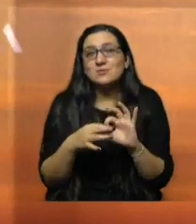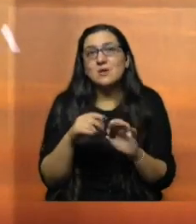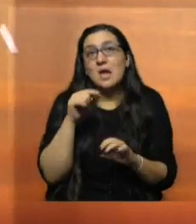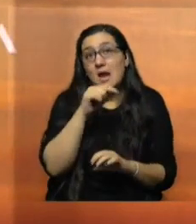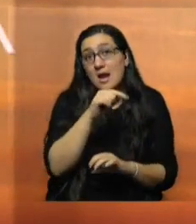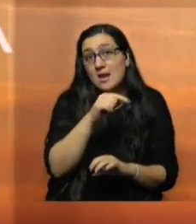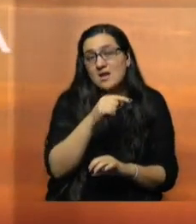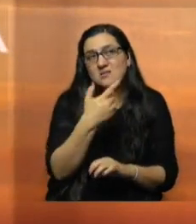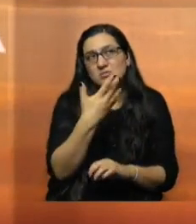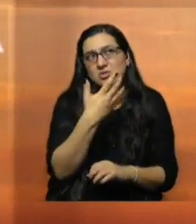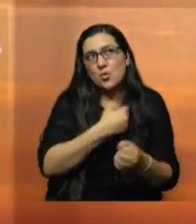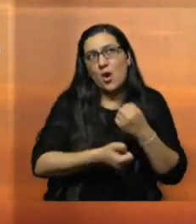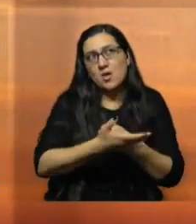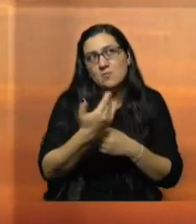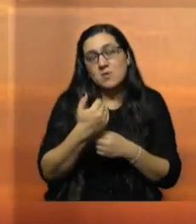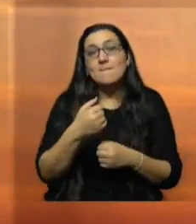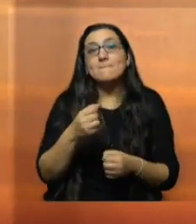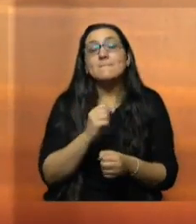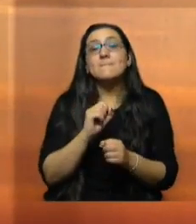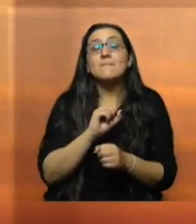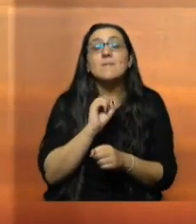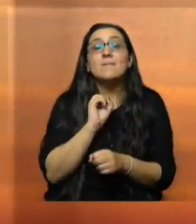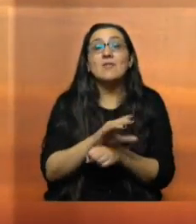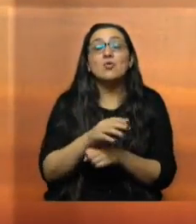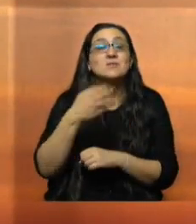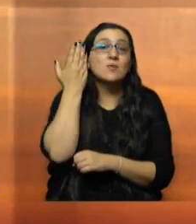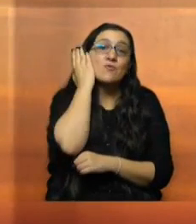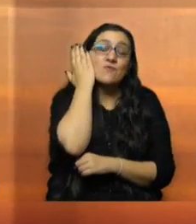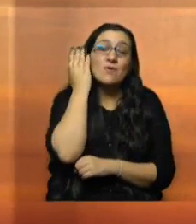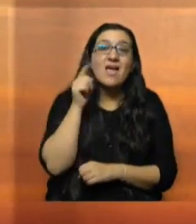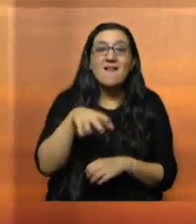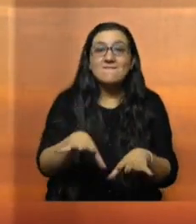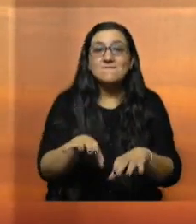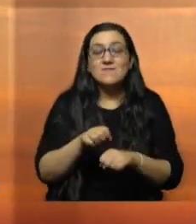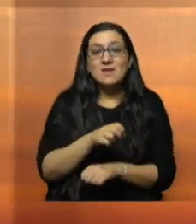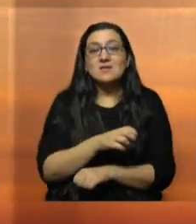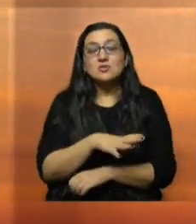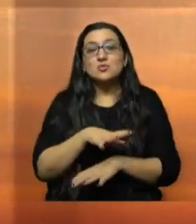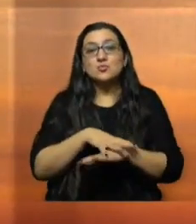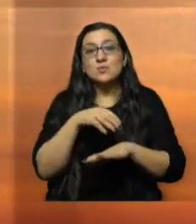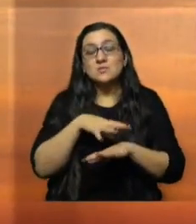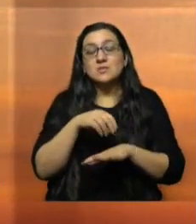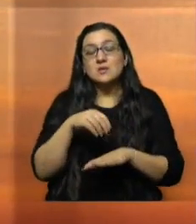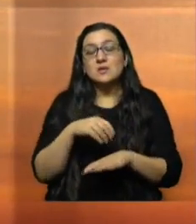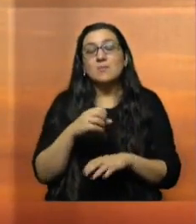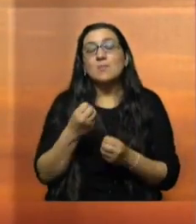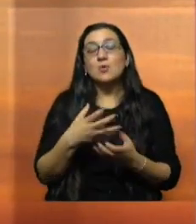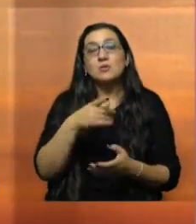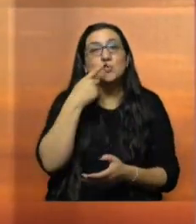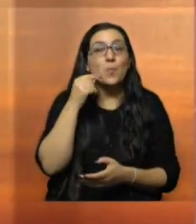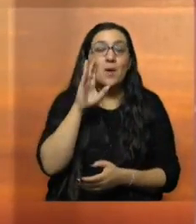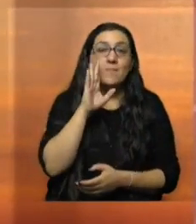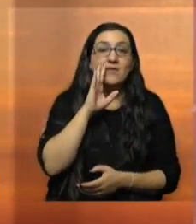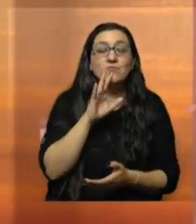5 años, un día me escribe por Facebook. Él vive en Suiza hace más de 40 años porque sus padres fueron exiliados en la